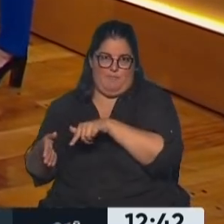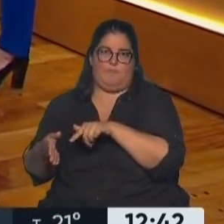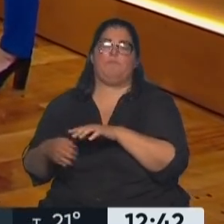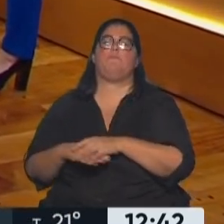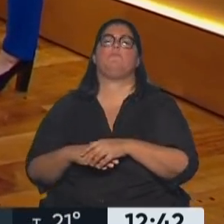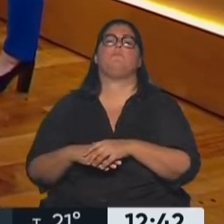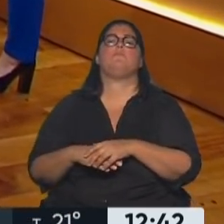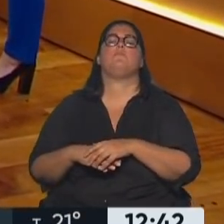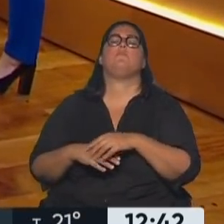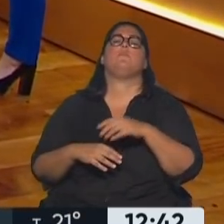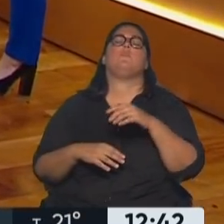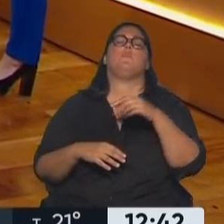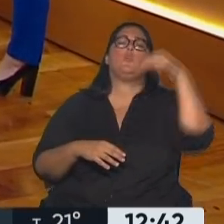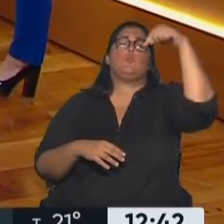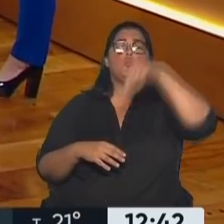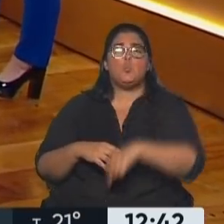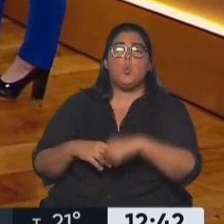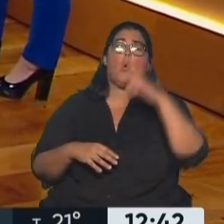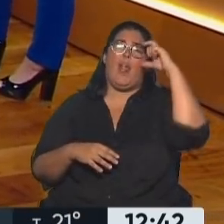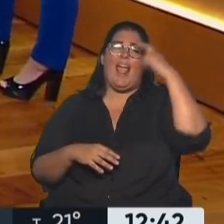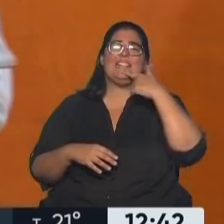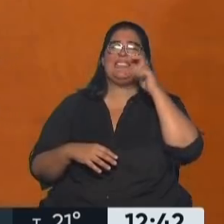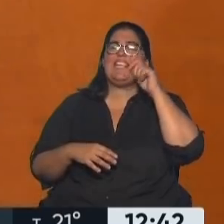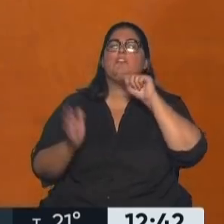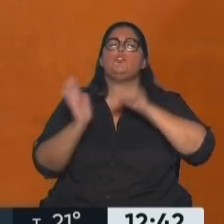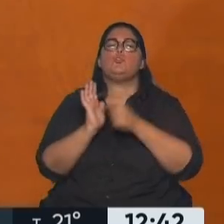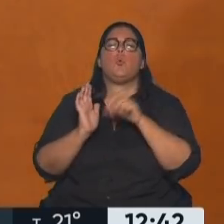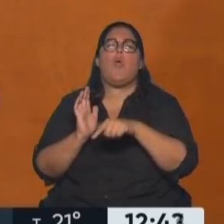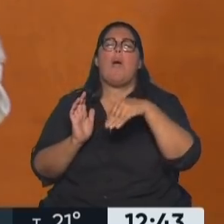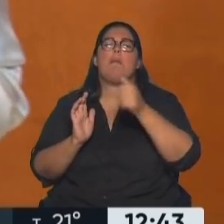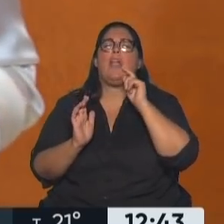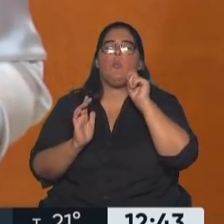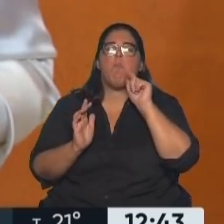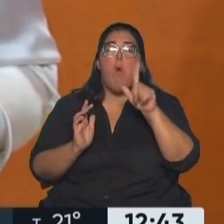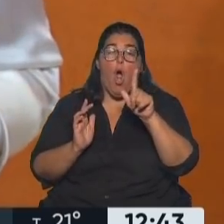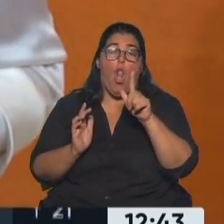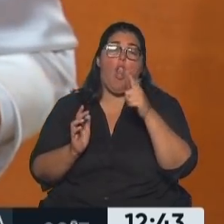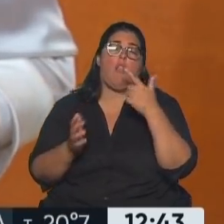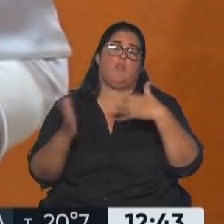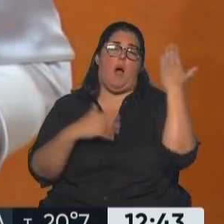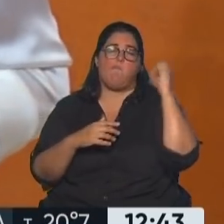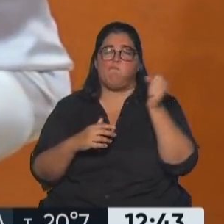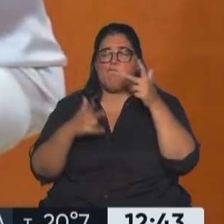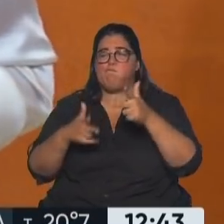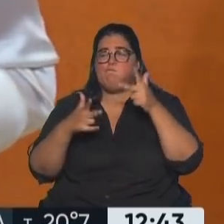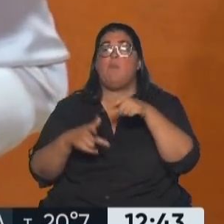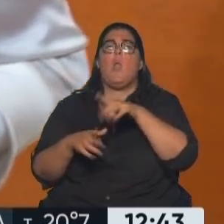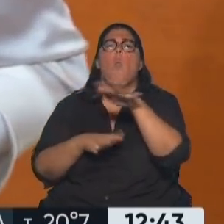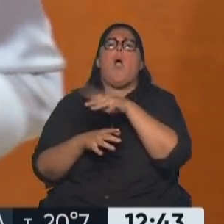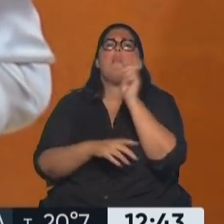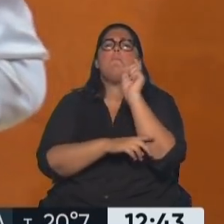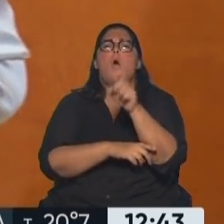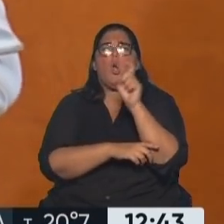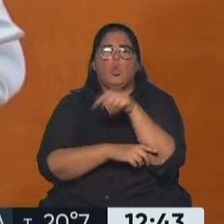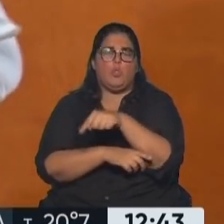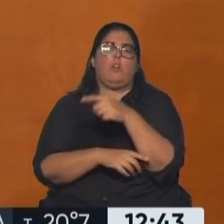también en el este o en el sureste ya la ciudad de Mariupol, ¿no? Que la hemos mencionado muchas veces porque es una ciudad portuaria completamente